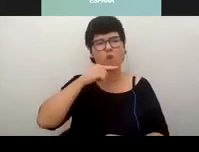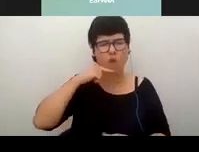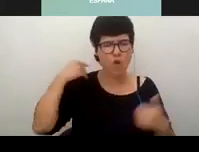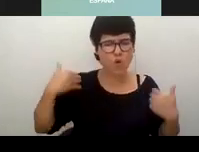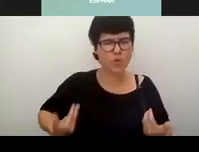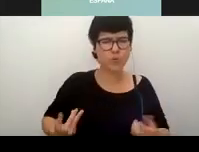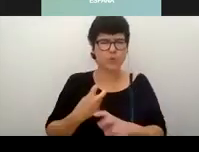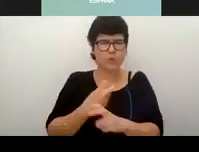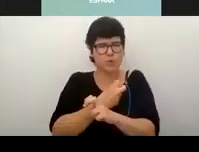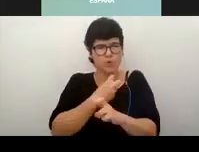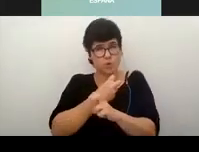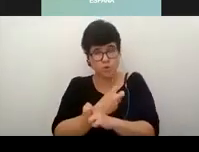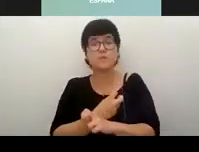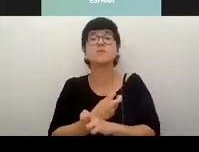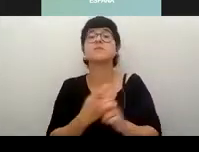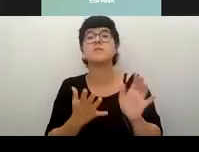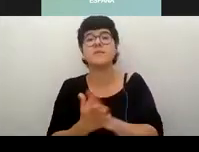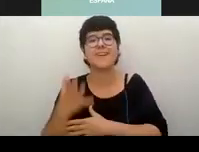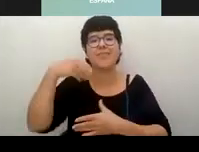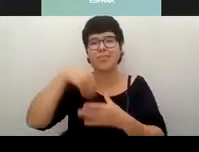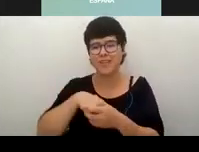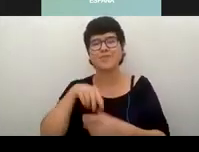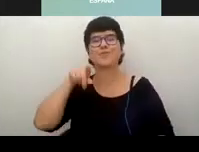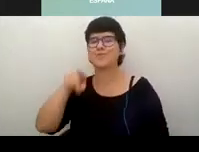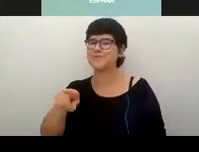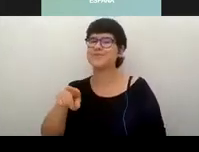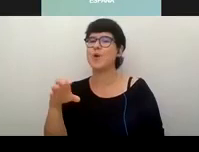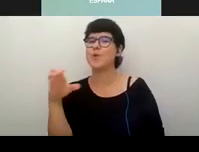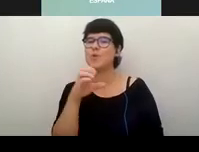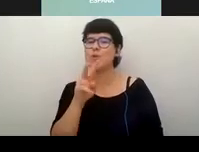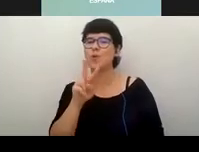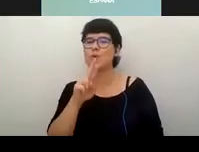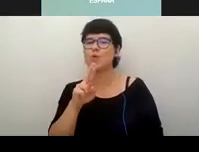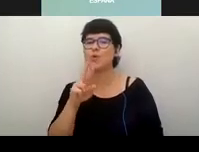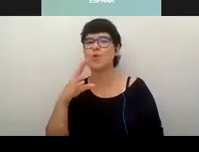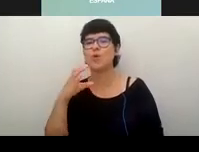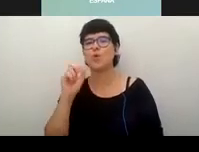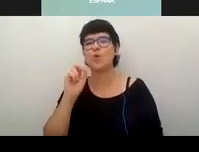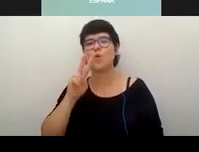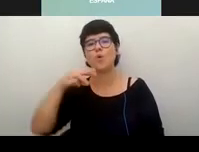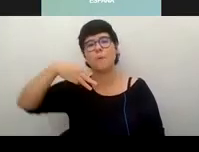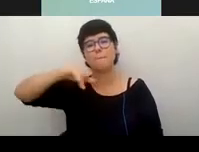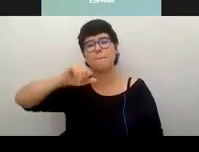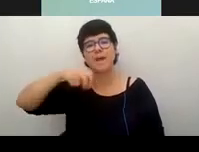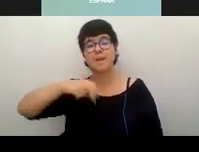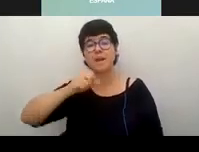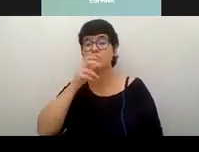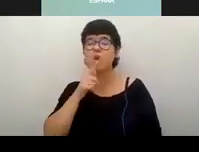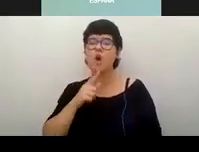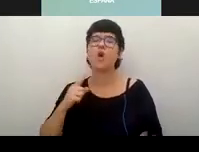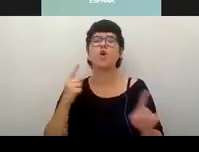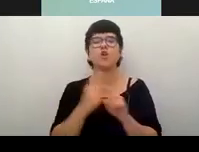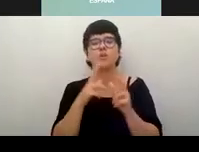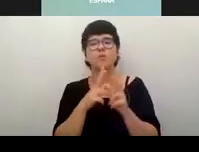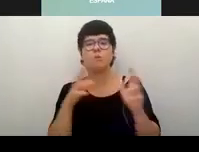osteoarticular, contienen curcumina, contienen cúrcuma por esta razón, por su efecto antiinflamatorio. Y